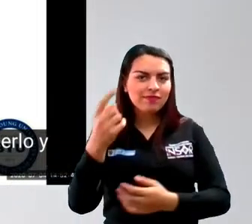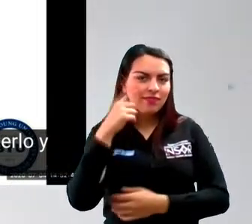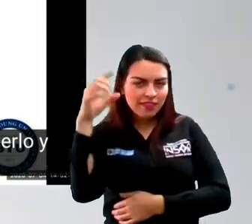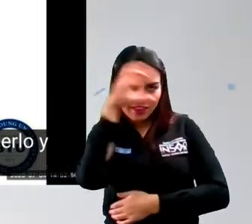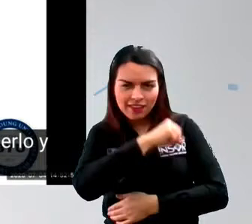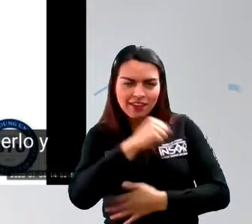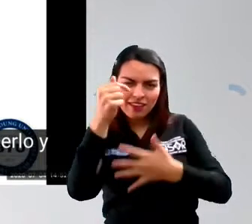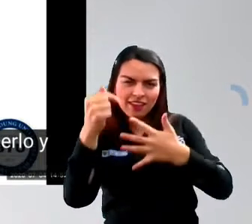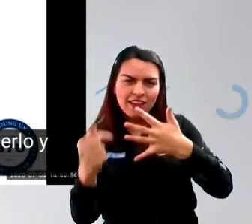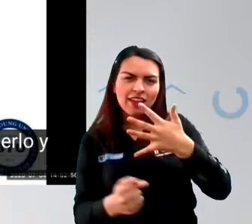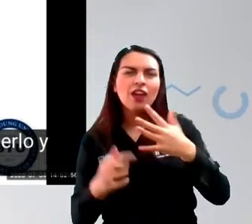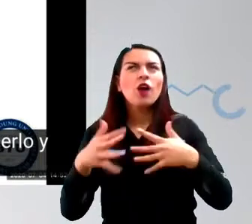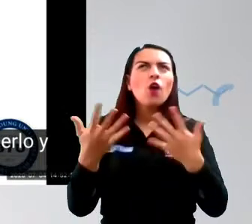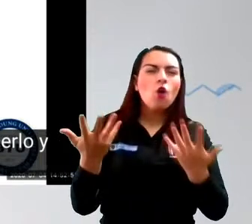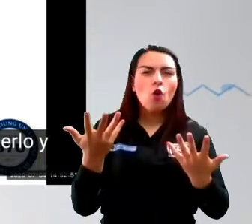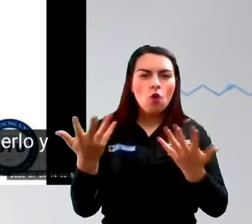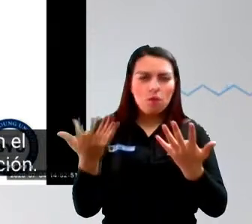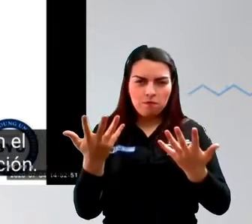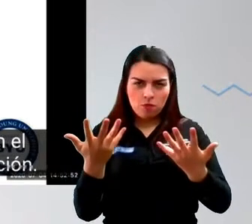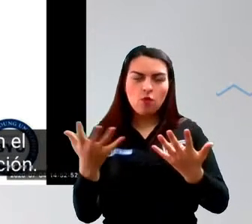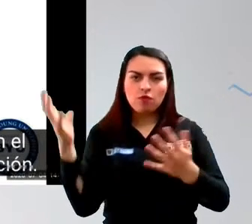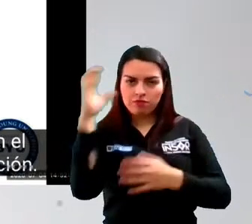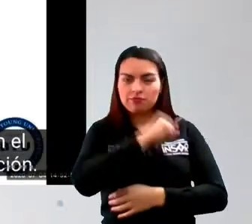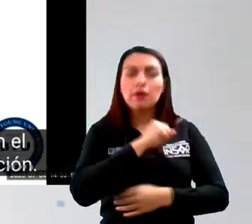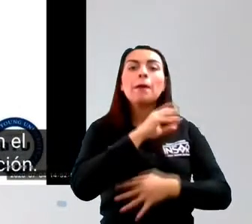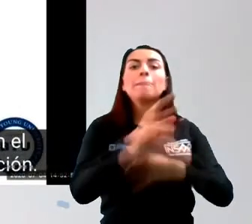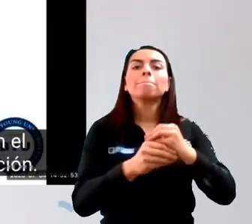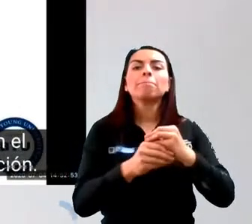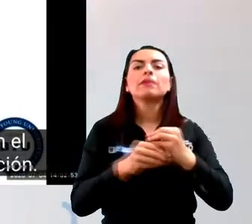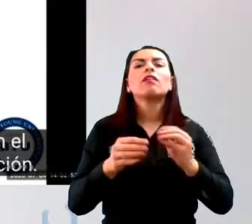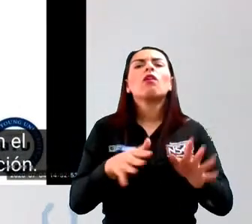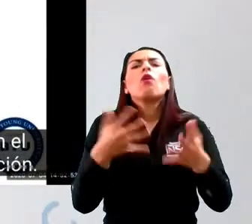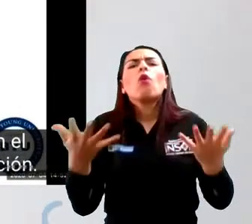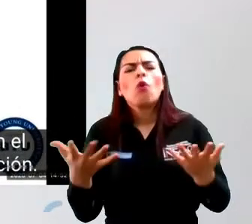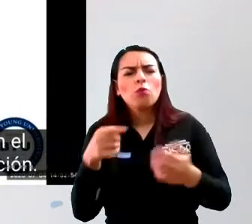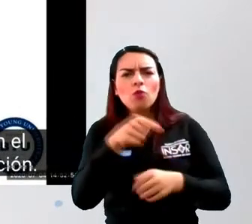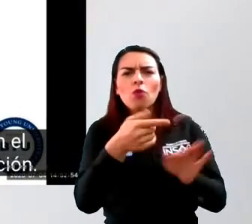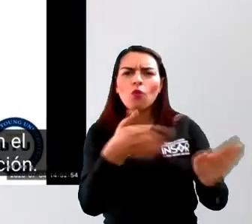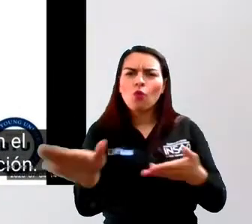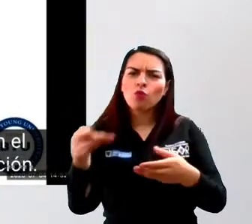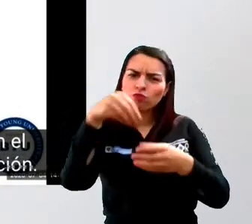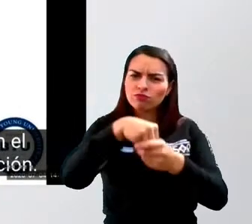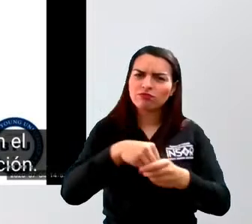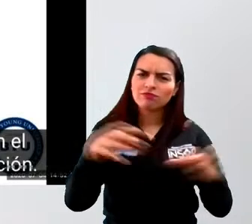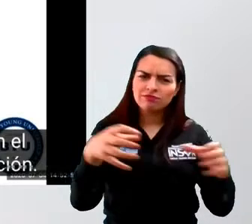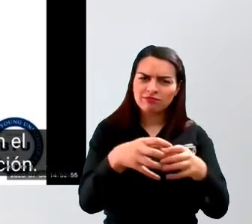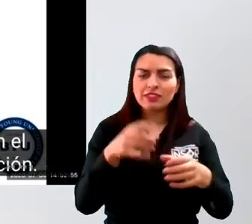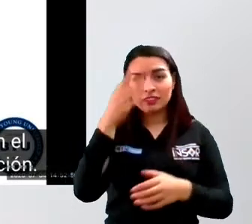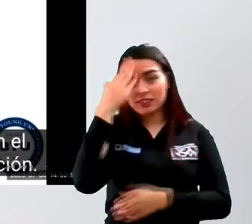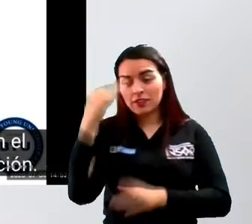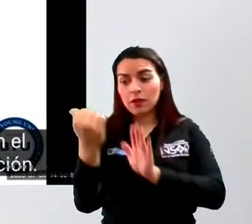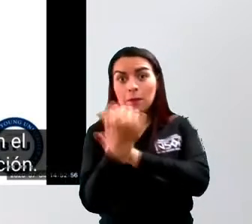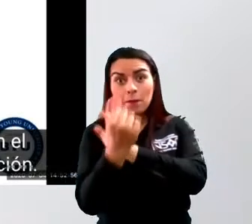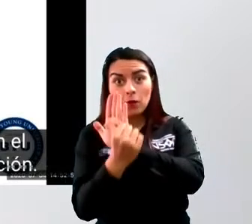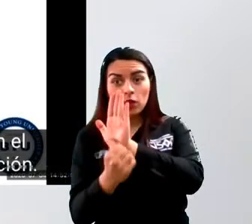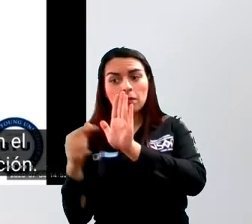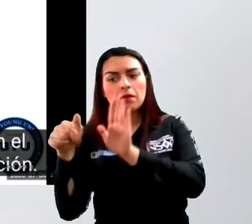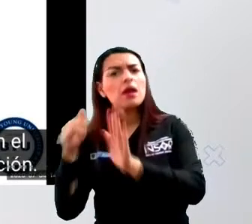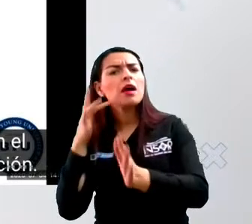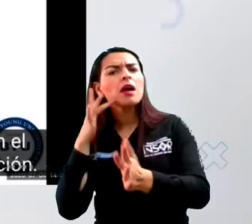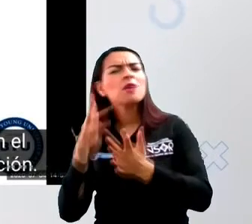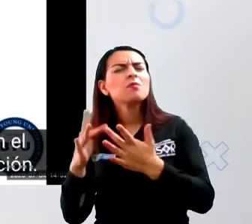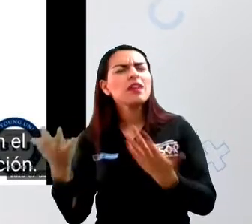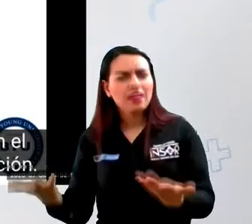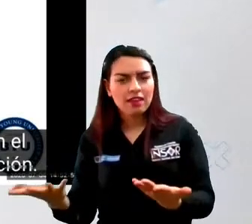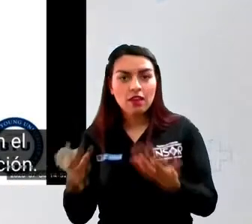programa, cómo hacerlo y también acerca de cómo hacerlo a nivel del curso. A nivel del programa podemos ver que otra parte de